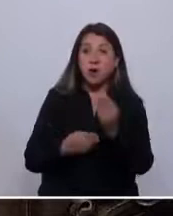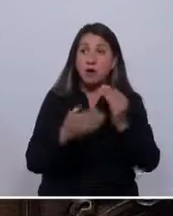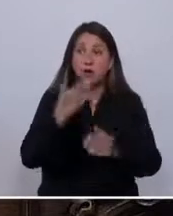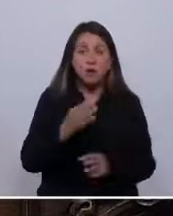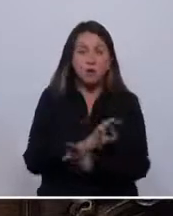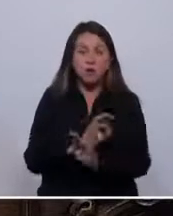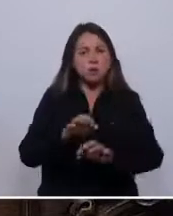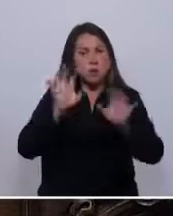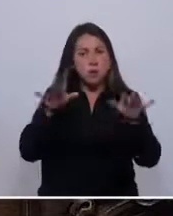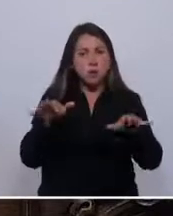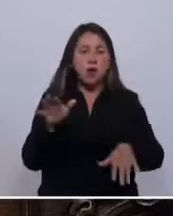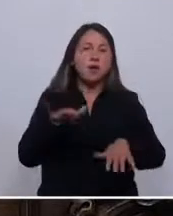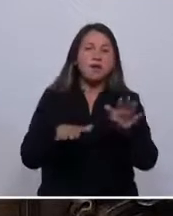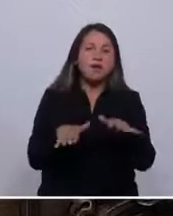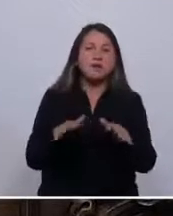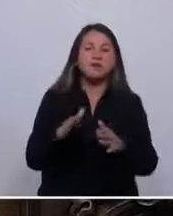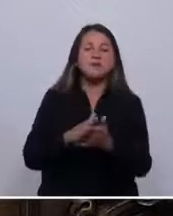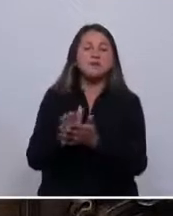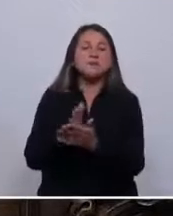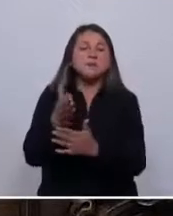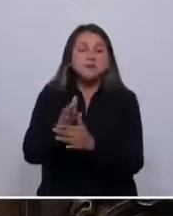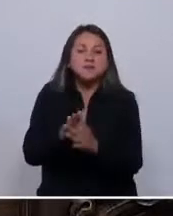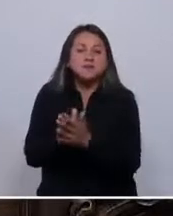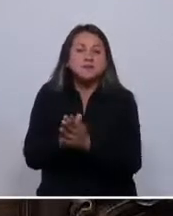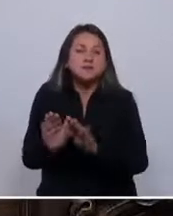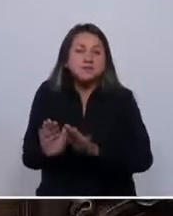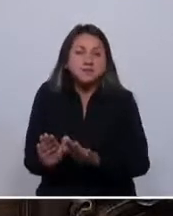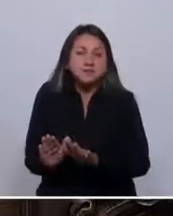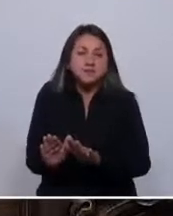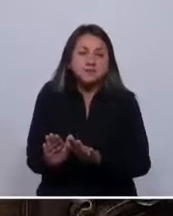cálidos junto a una chimenea o estufa leña,